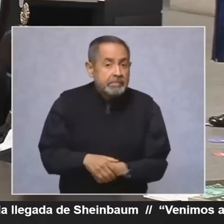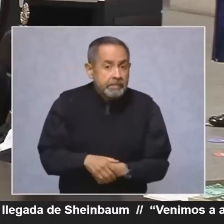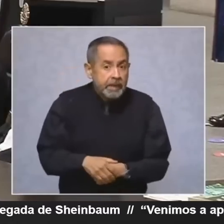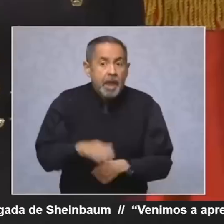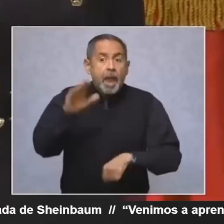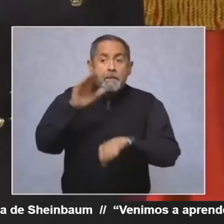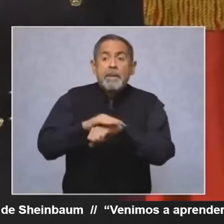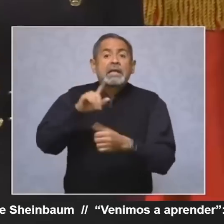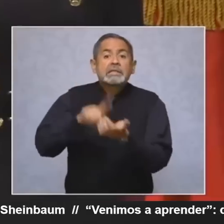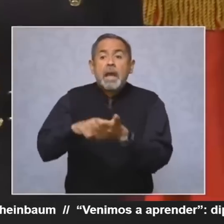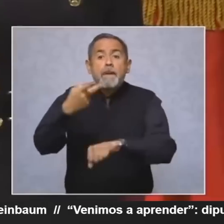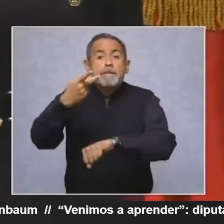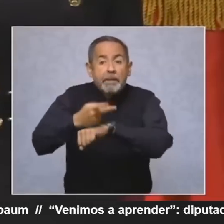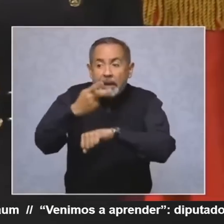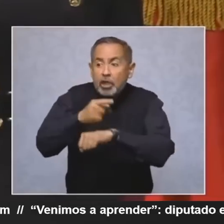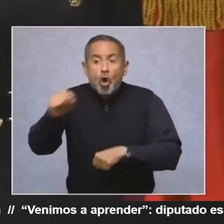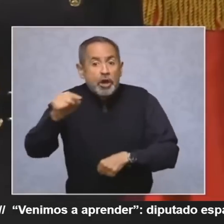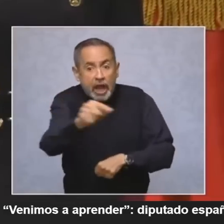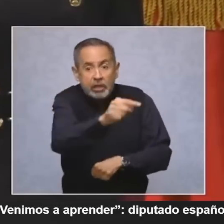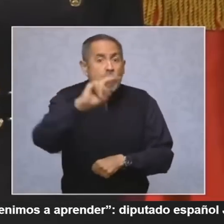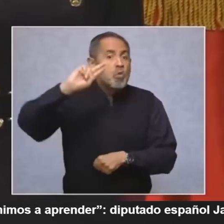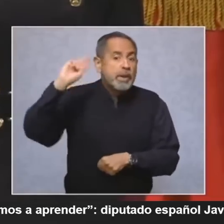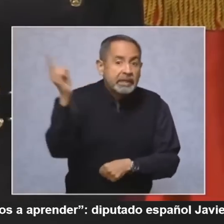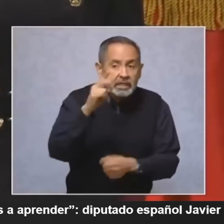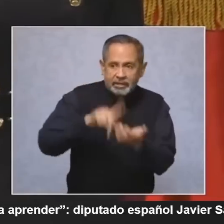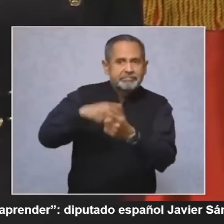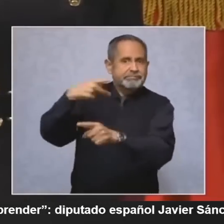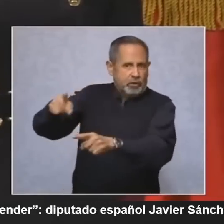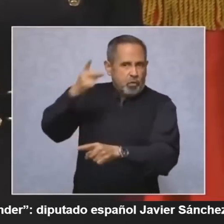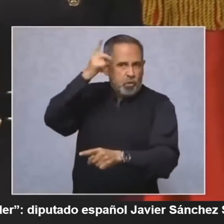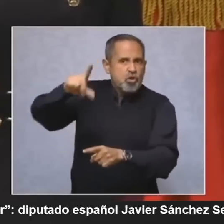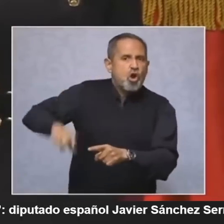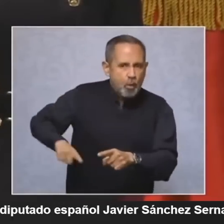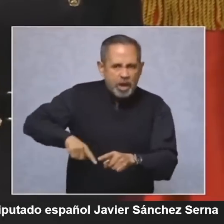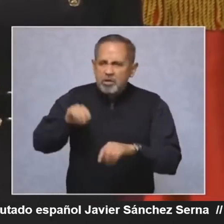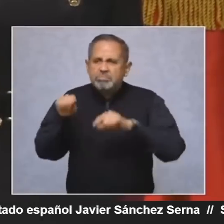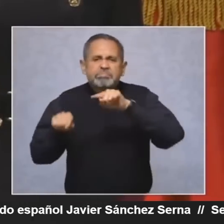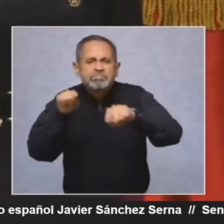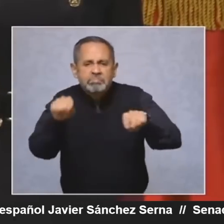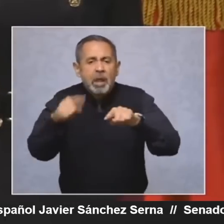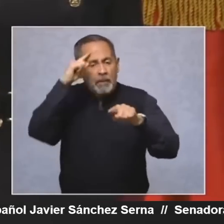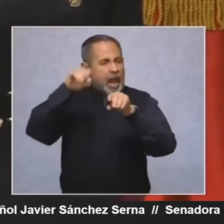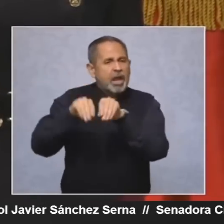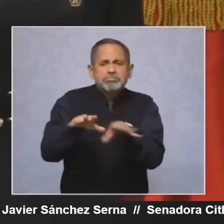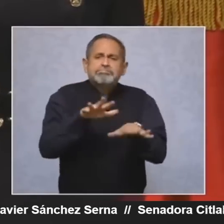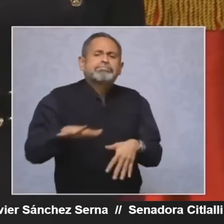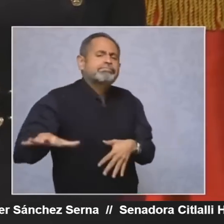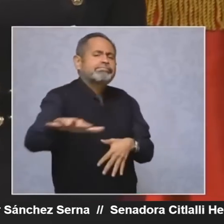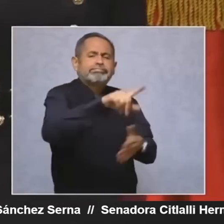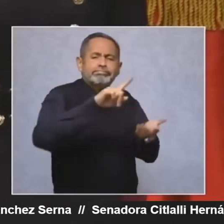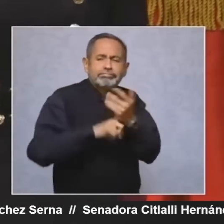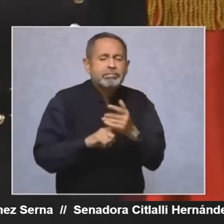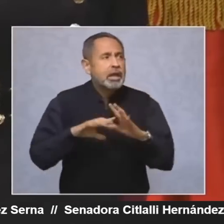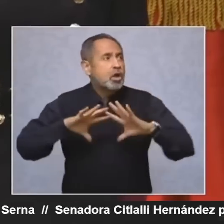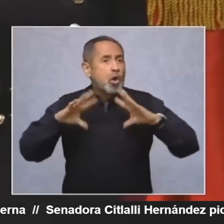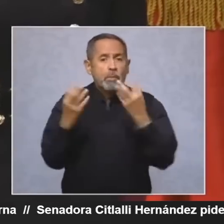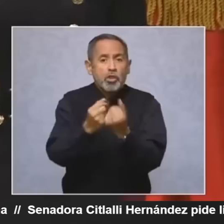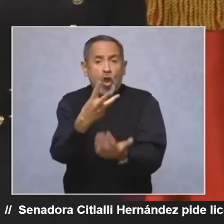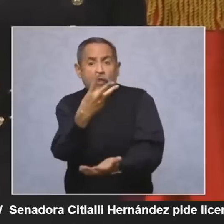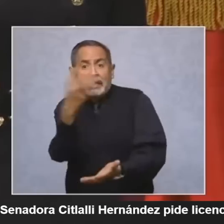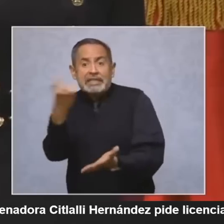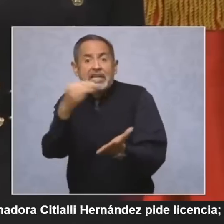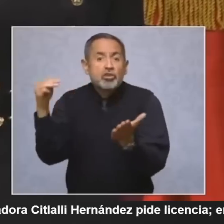de preparatorias y universidades públicas para que al menos llegue la educación superior a